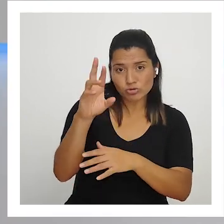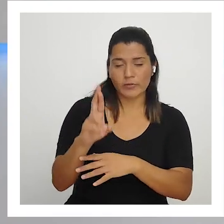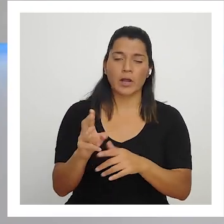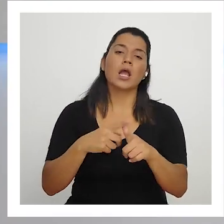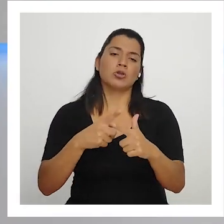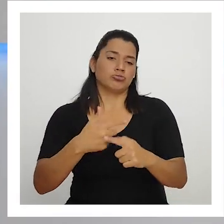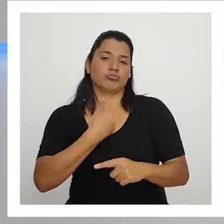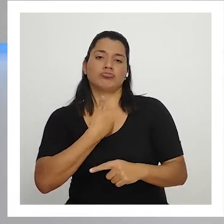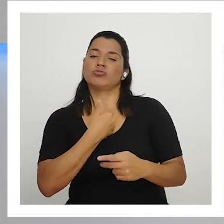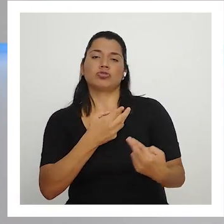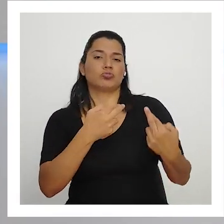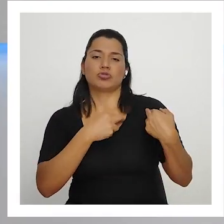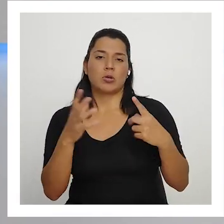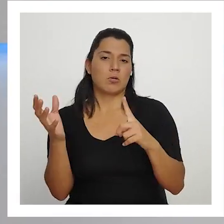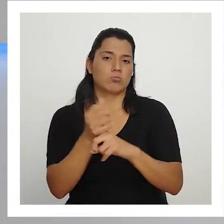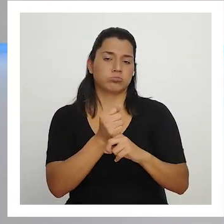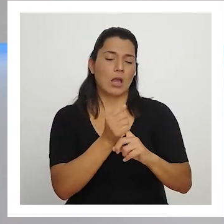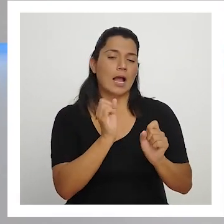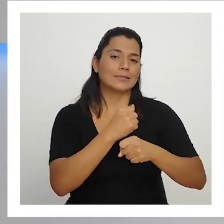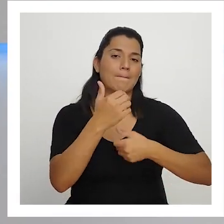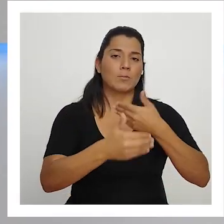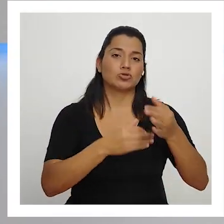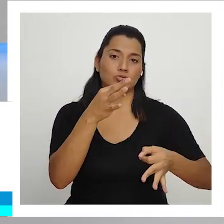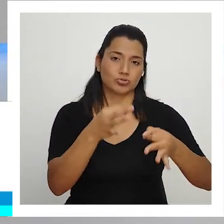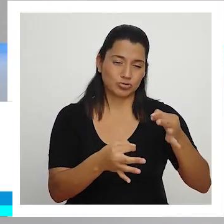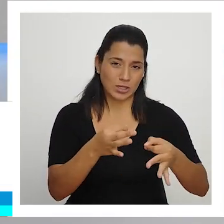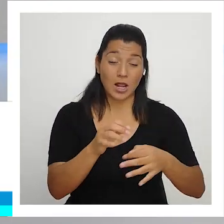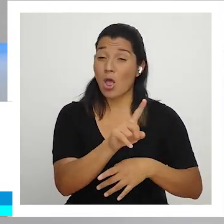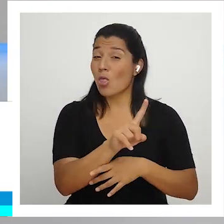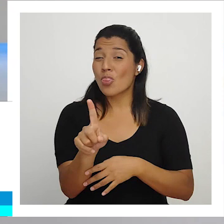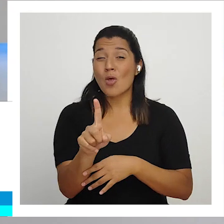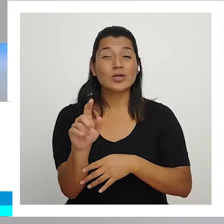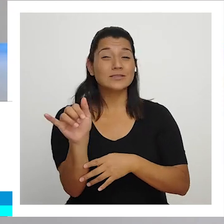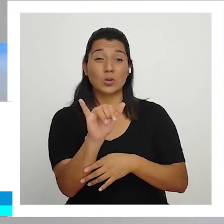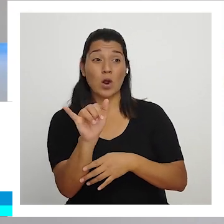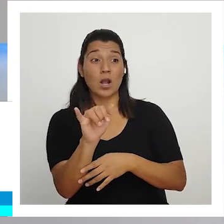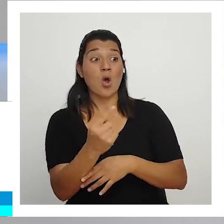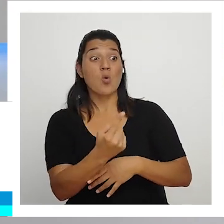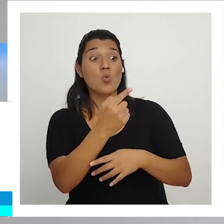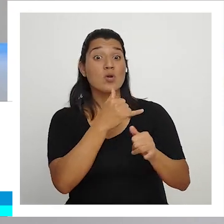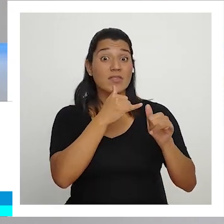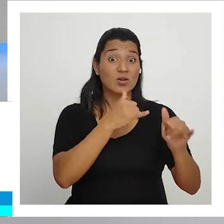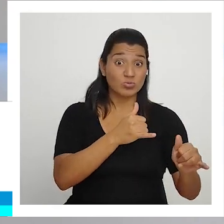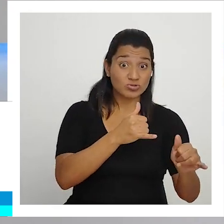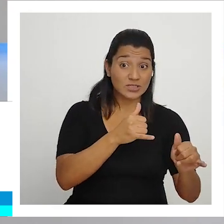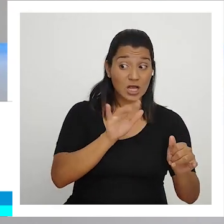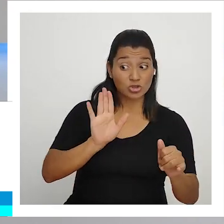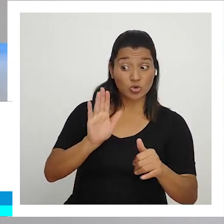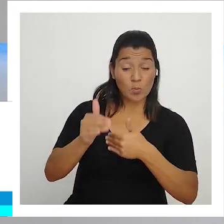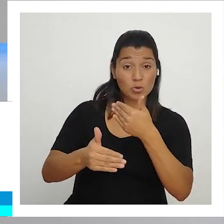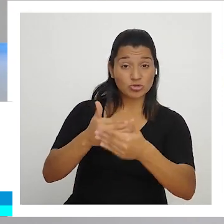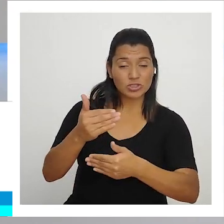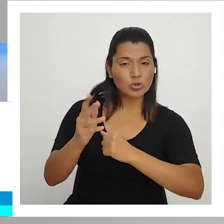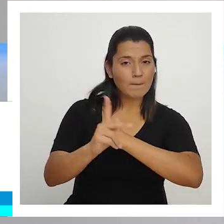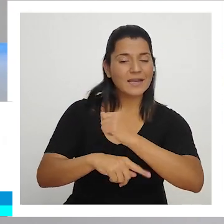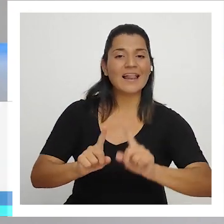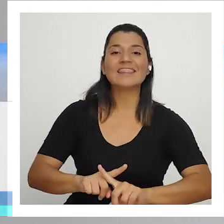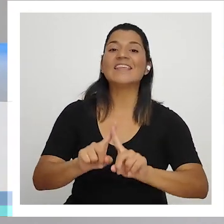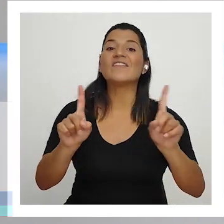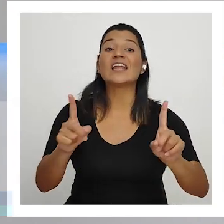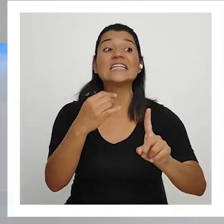por allá o algunos de ellos. Esto implicaría que también sean procesados ya en el aparato judicial de eventualmente de otro país, en este caso pues de Estados